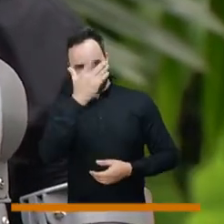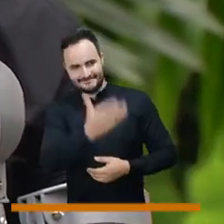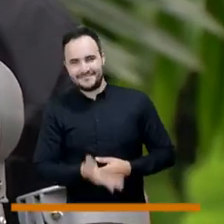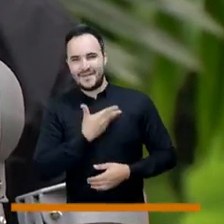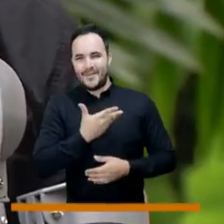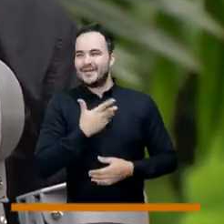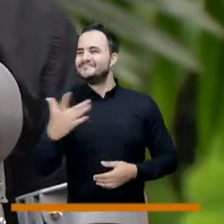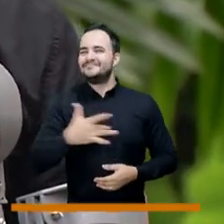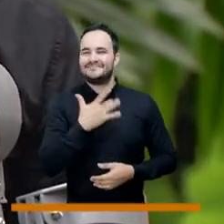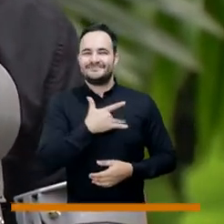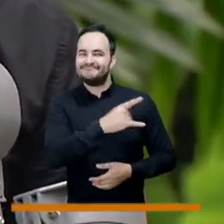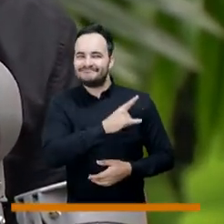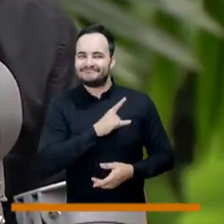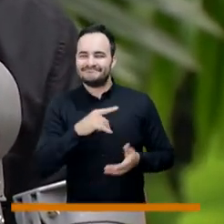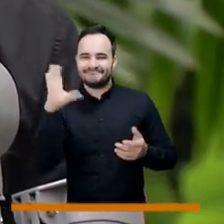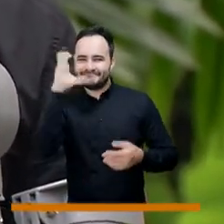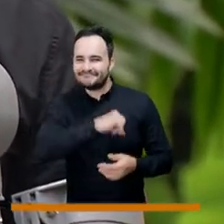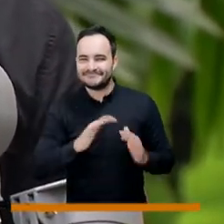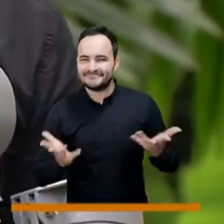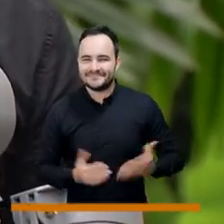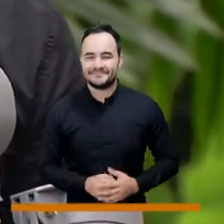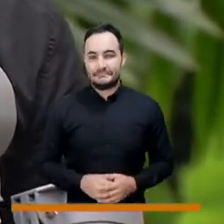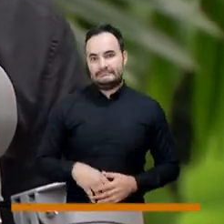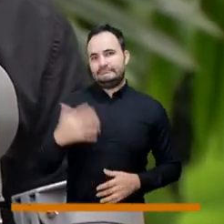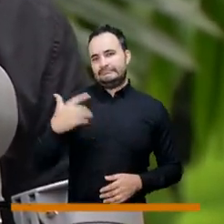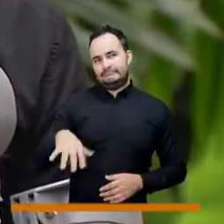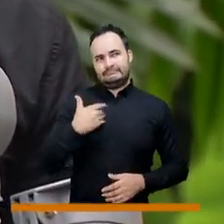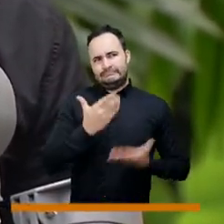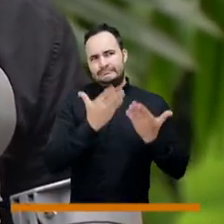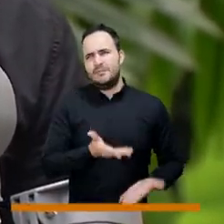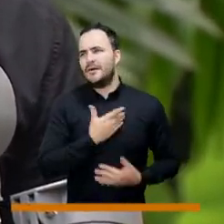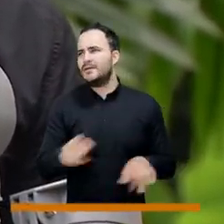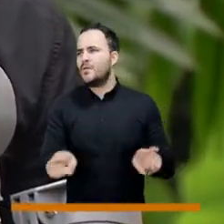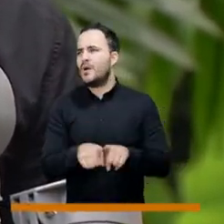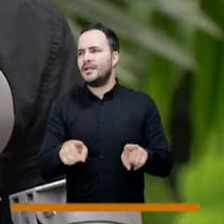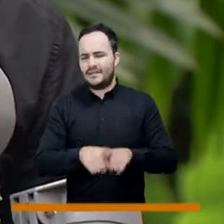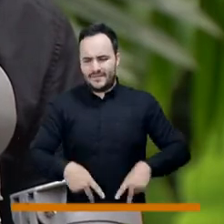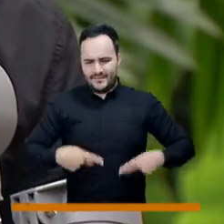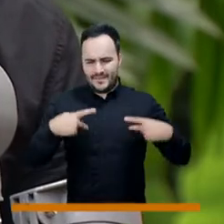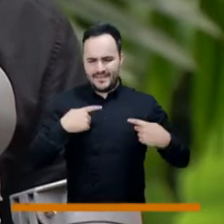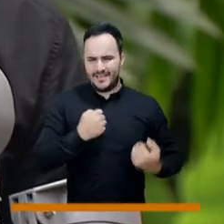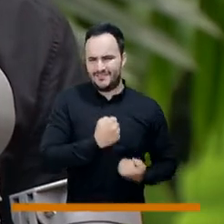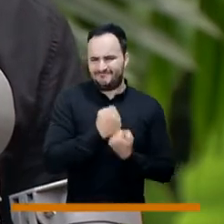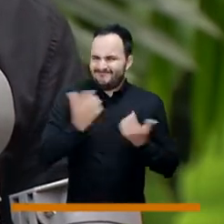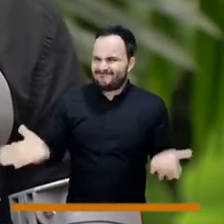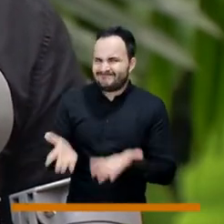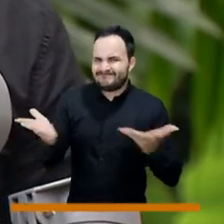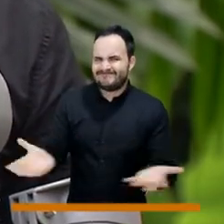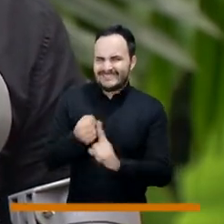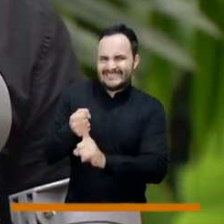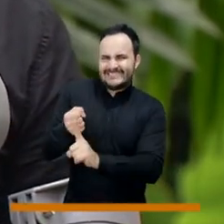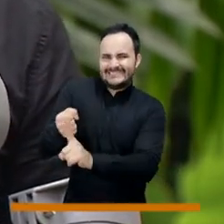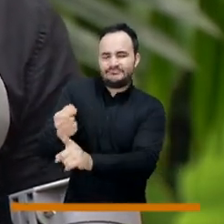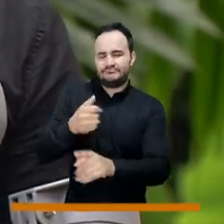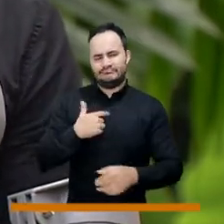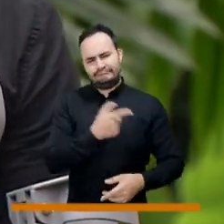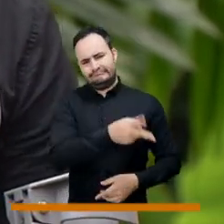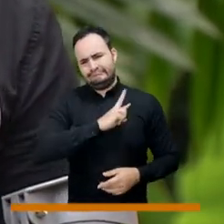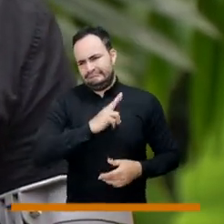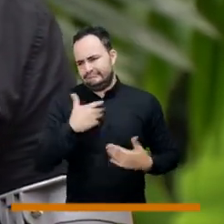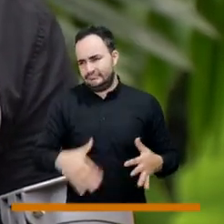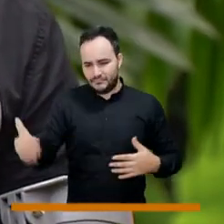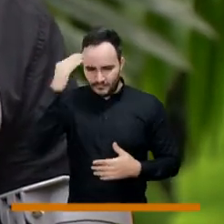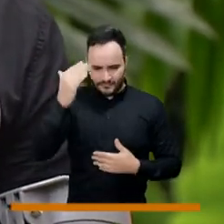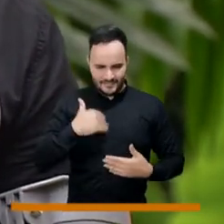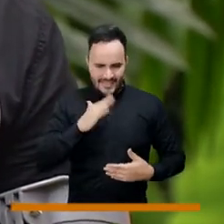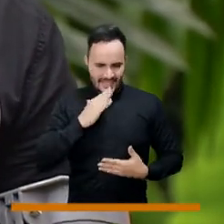para usted esta mujer? Mi motor de vida, la inspiración y la persona que me ha hecho lo que